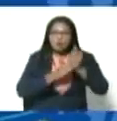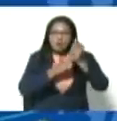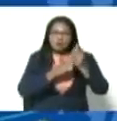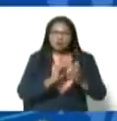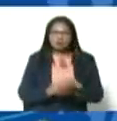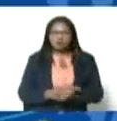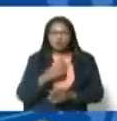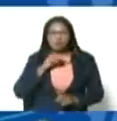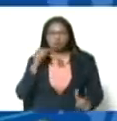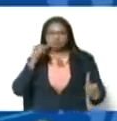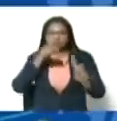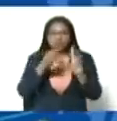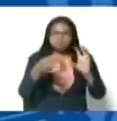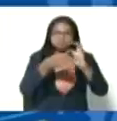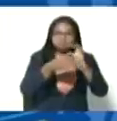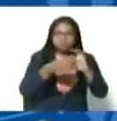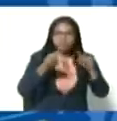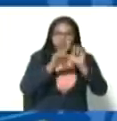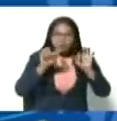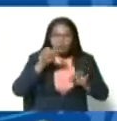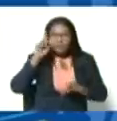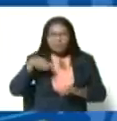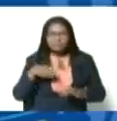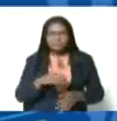Tenemos que ir articulando.